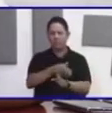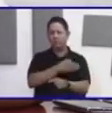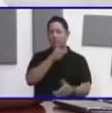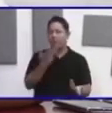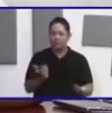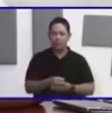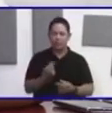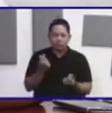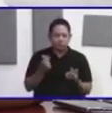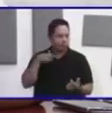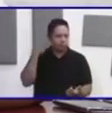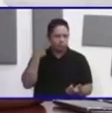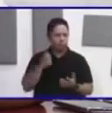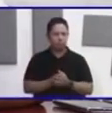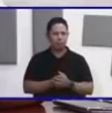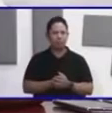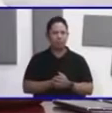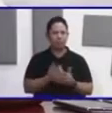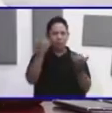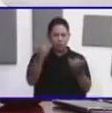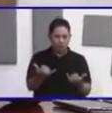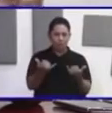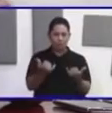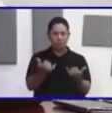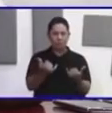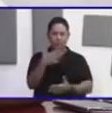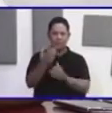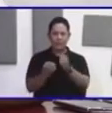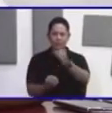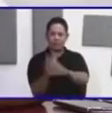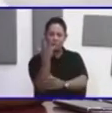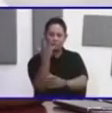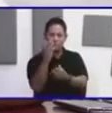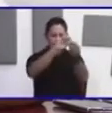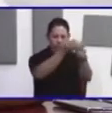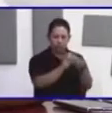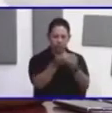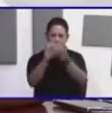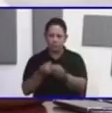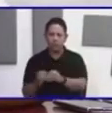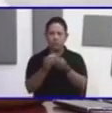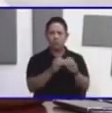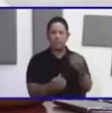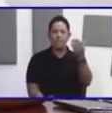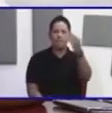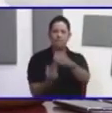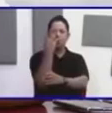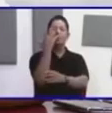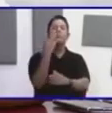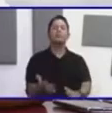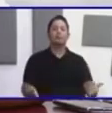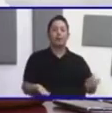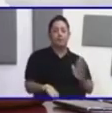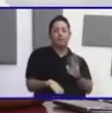había la forma. Hoy ya la escala de producción aumentó, inclusive ustedes han